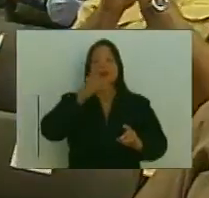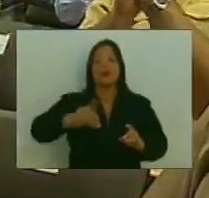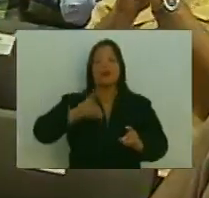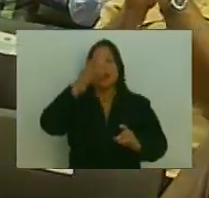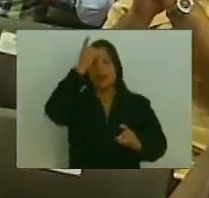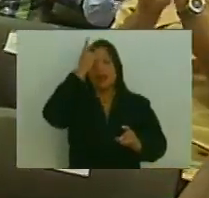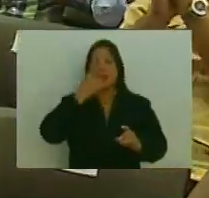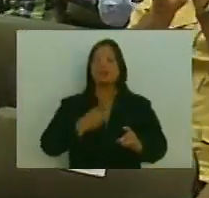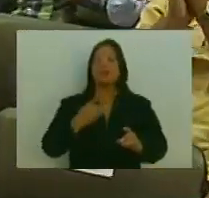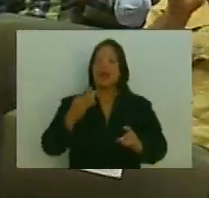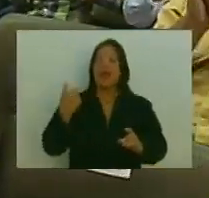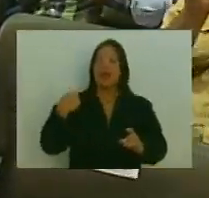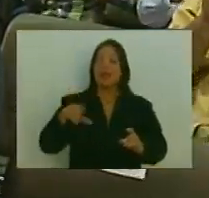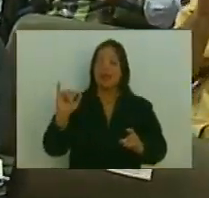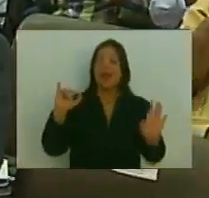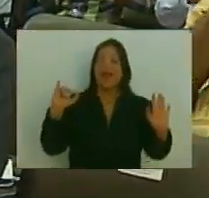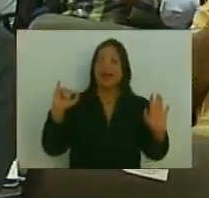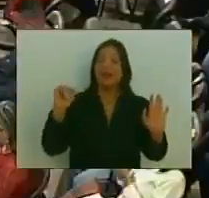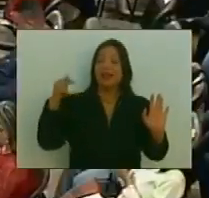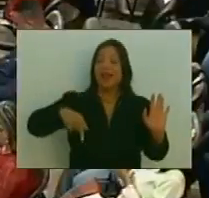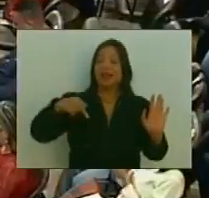con discapacidad.